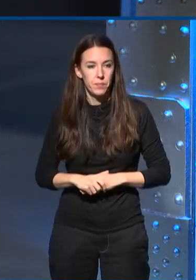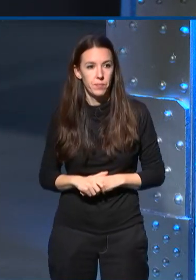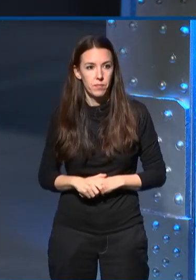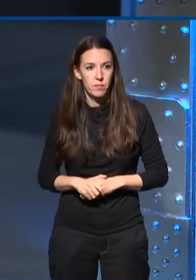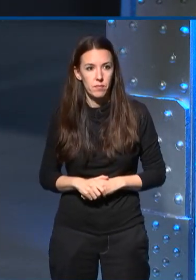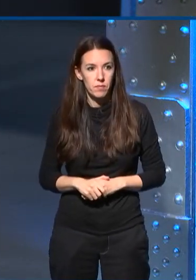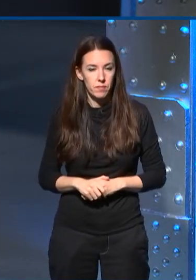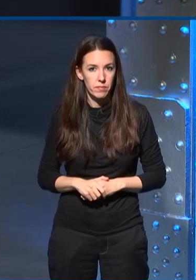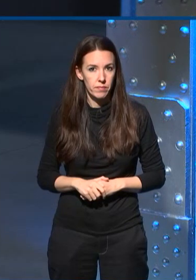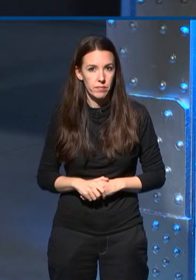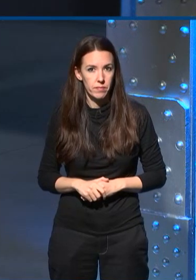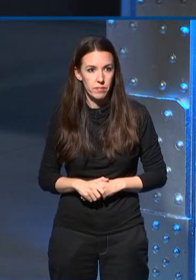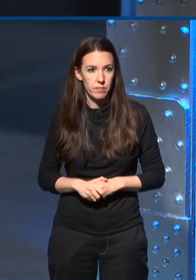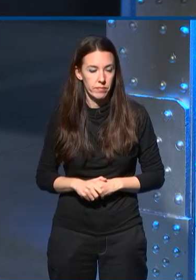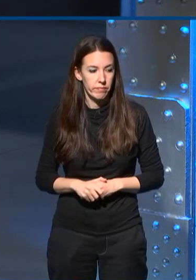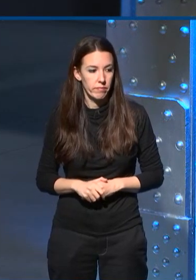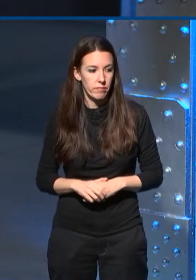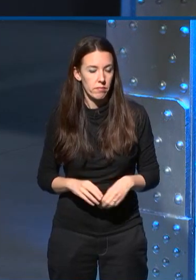Perdón.